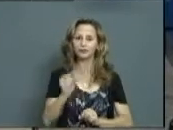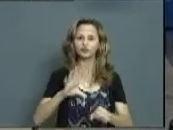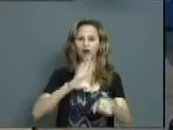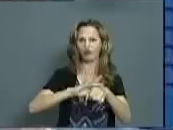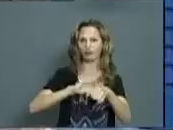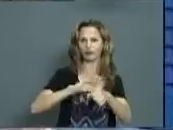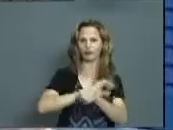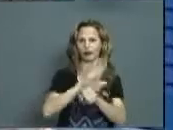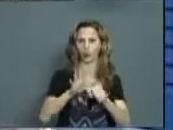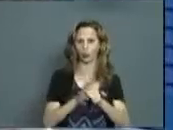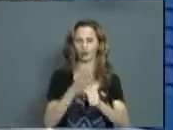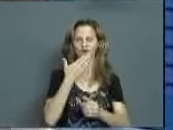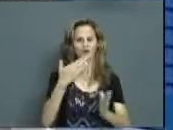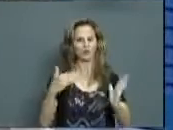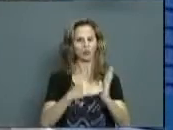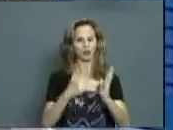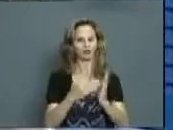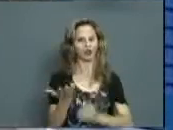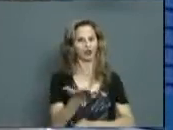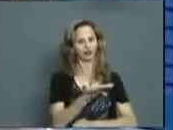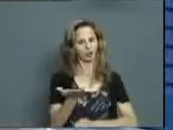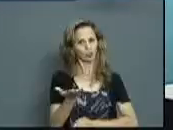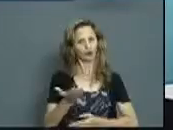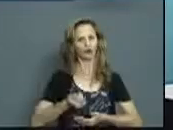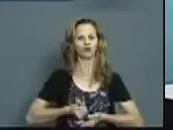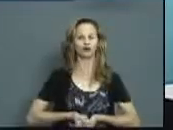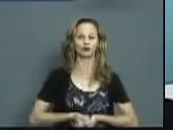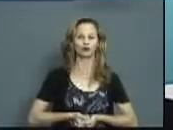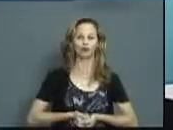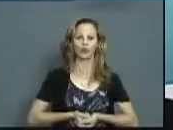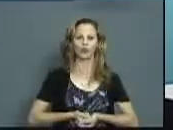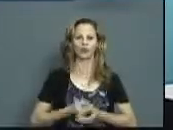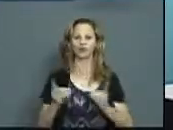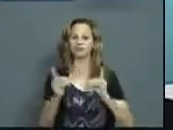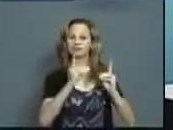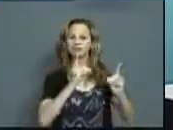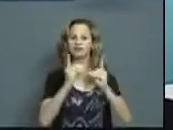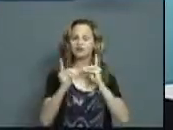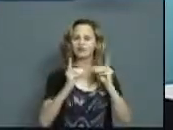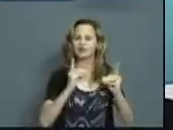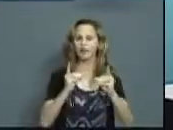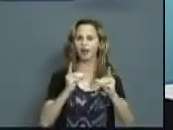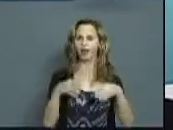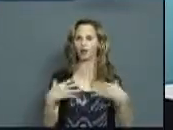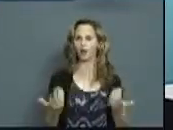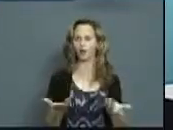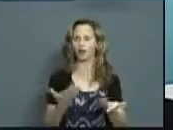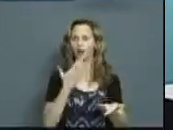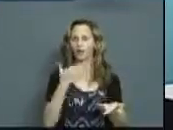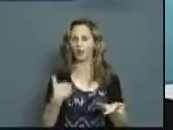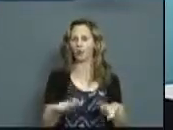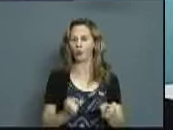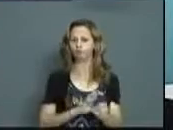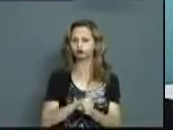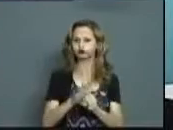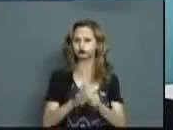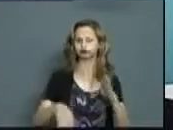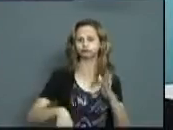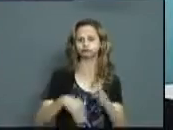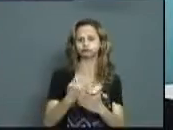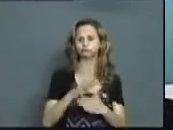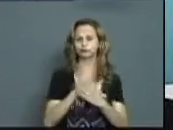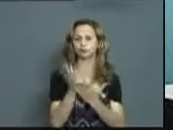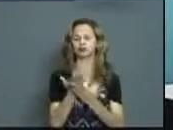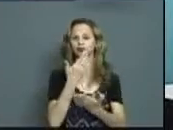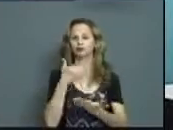buenas tardes. Buenas tardes. Qué bueno que esté con nosotros. Va a también estar dialogando acerca del enfrentamiento a la COVID y algunas particularidades